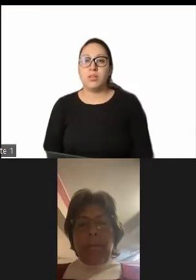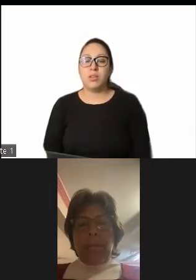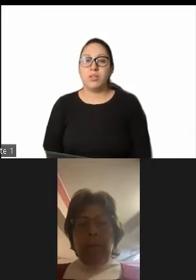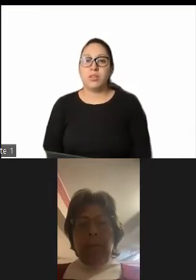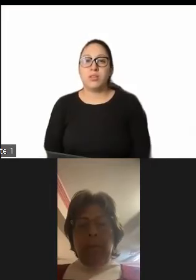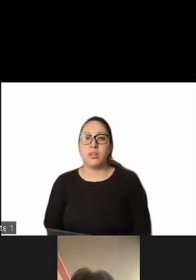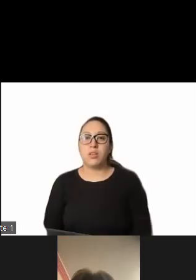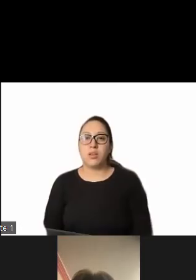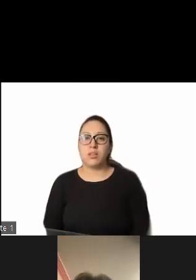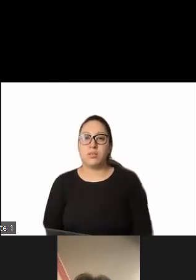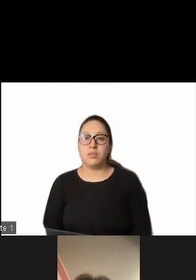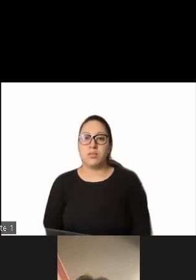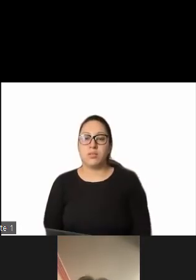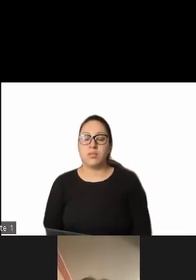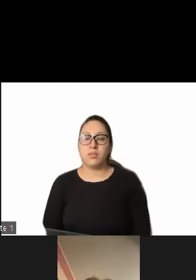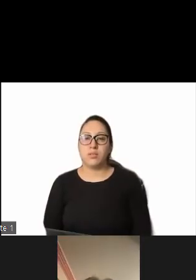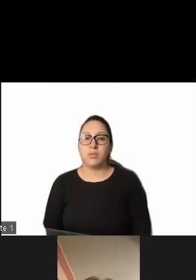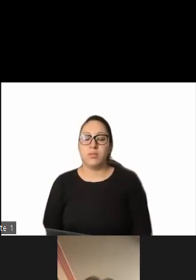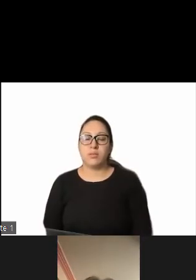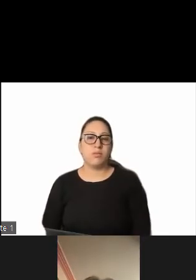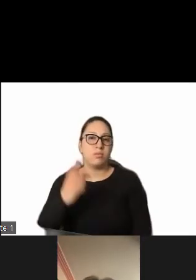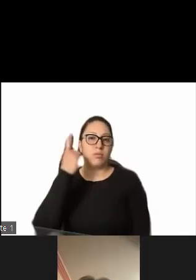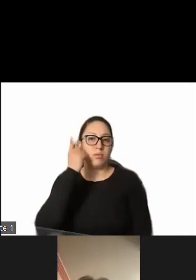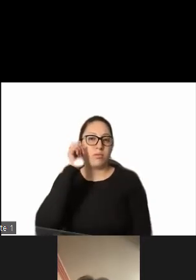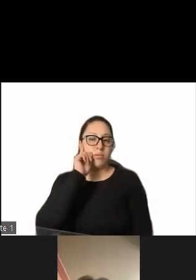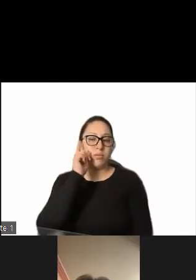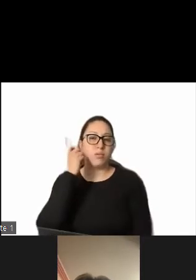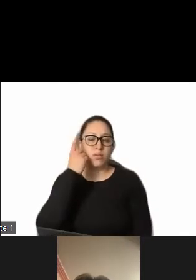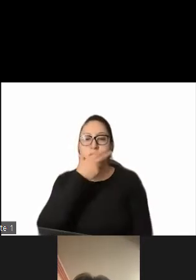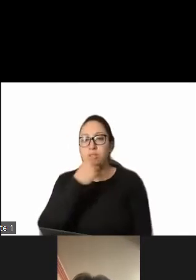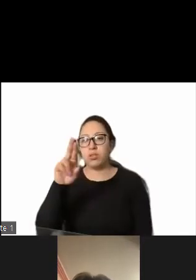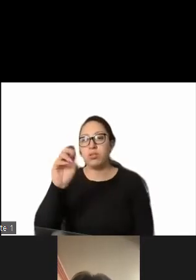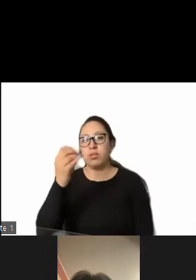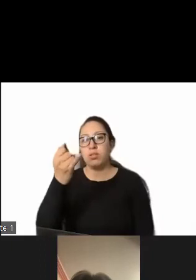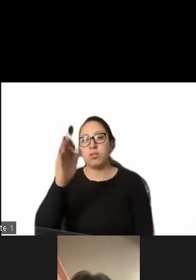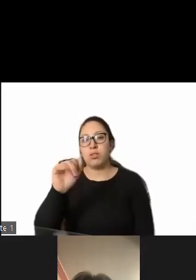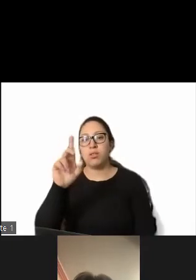Diputado, gracias, diputada. Diputado Roy Torres.